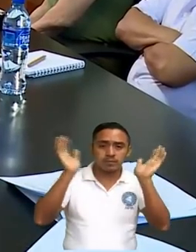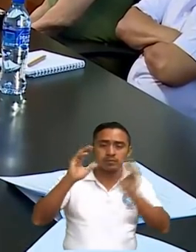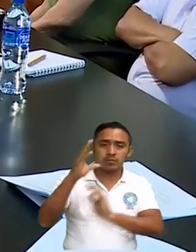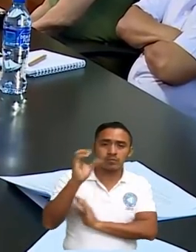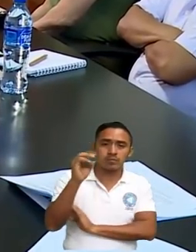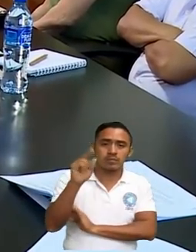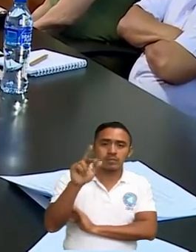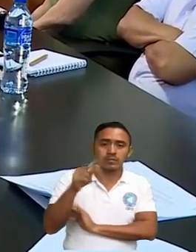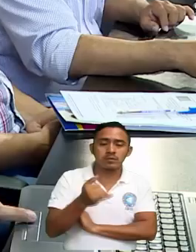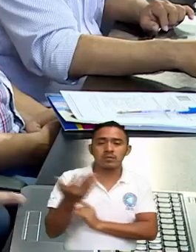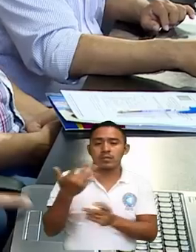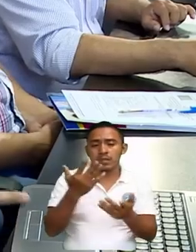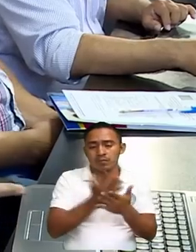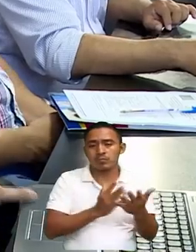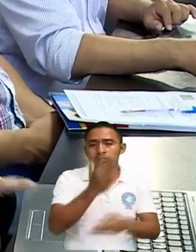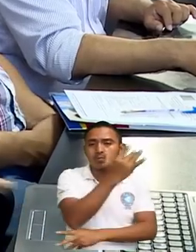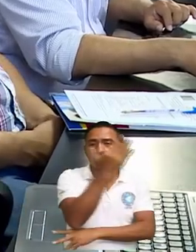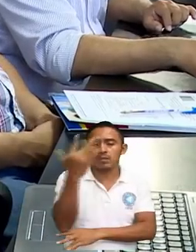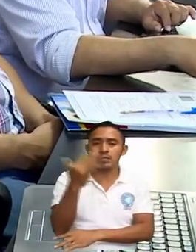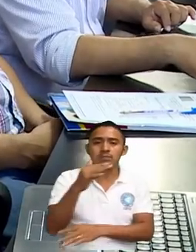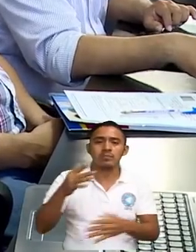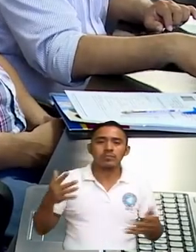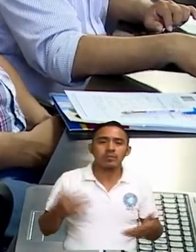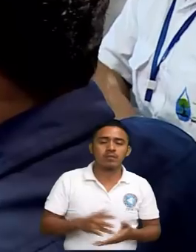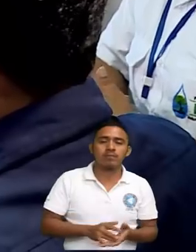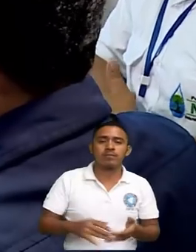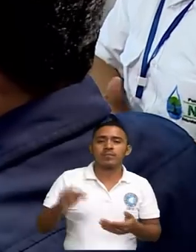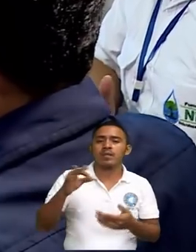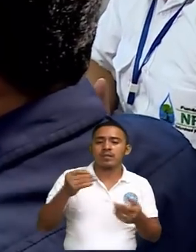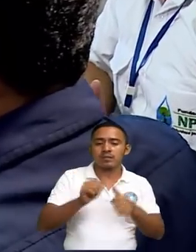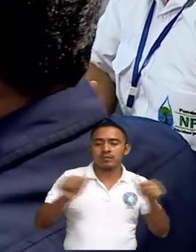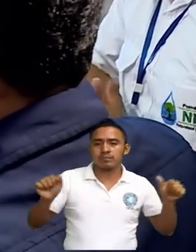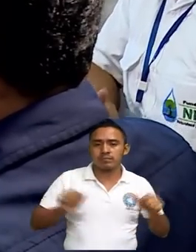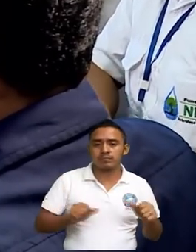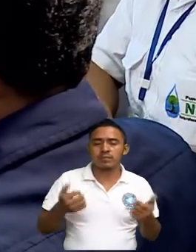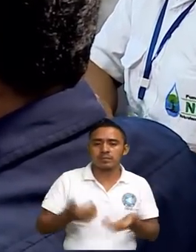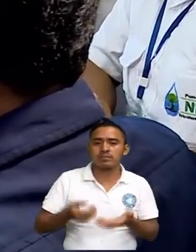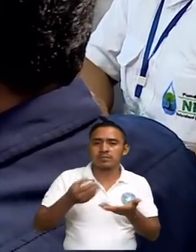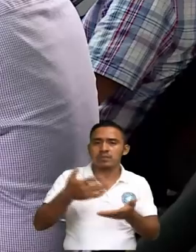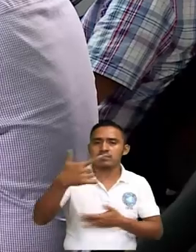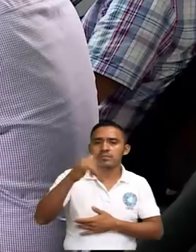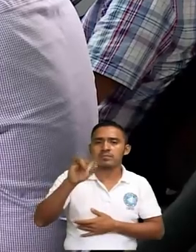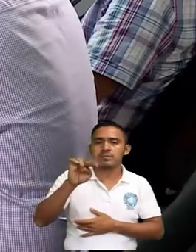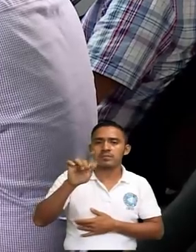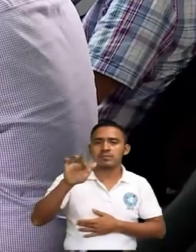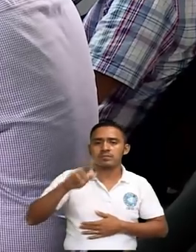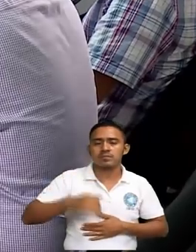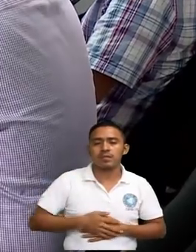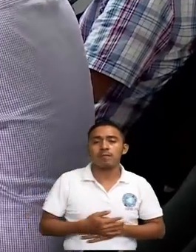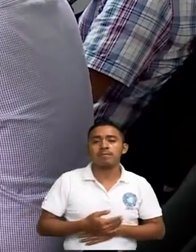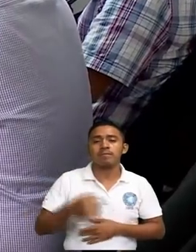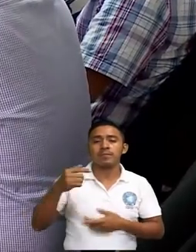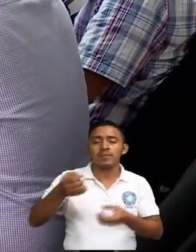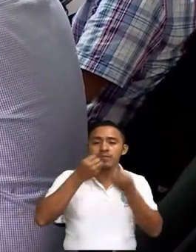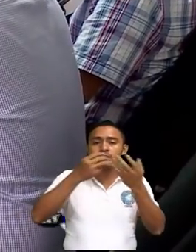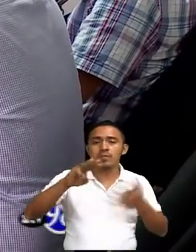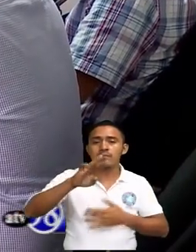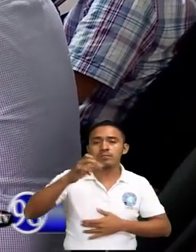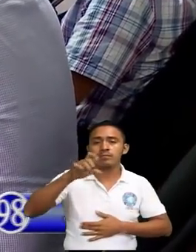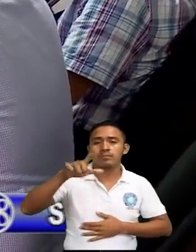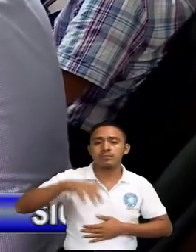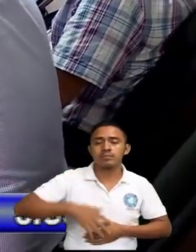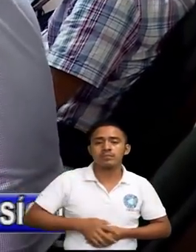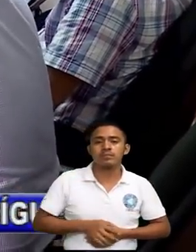de Especies Amenazadas de Fauna y Flora Silvestre, con sede en Ginebra. Para el canal parlamentario les informó Miguel Carranza